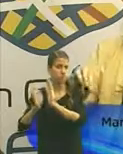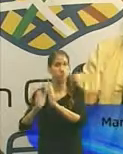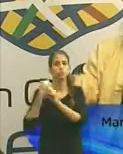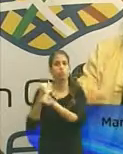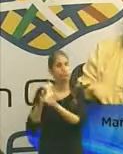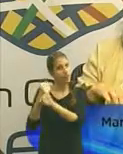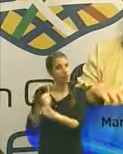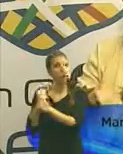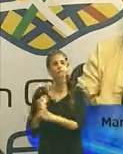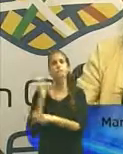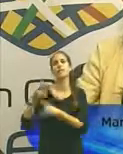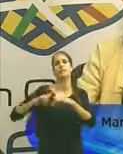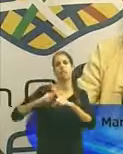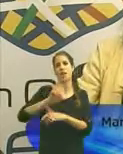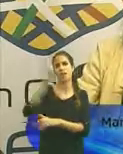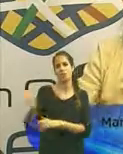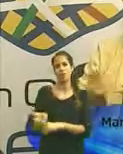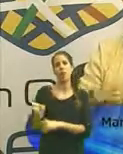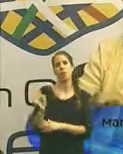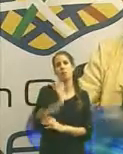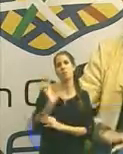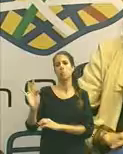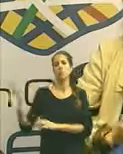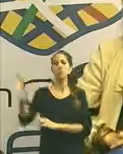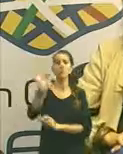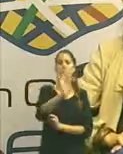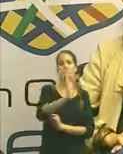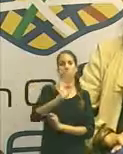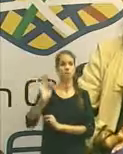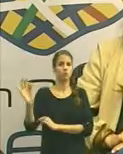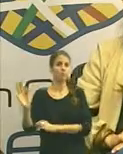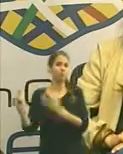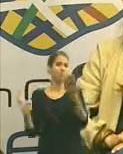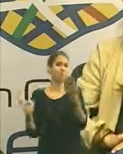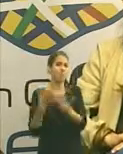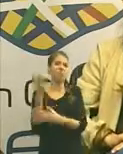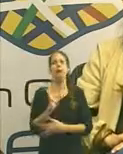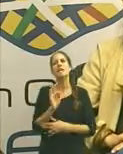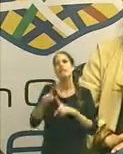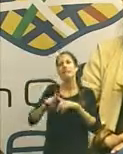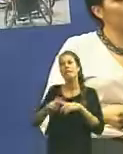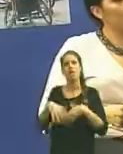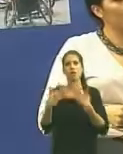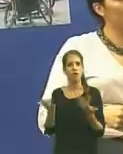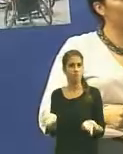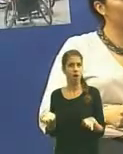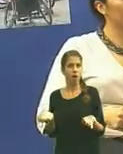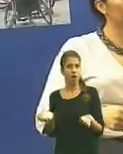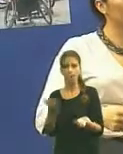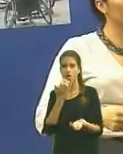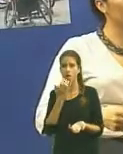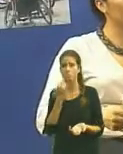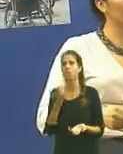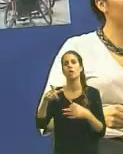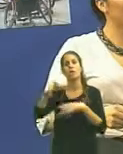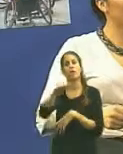con los caballos, aparte de hacer otros talleres, y se van rotando y tienen su, Eso mañana. ¿Y qué talleres, por ejemplo, pueden hacer estos